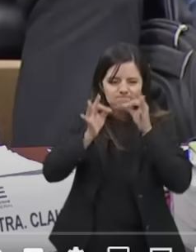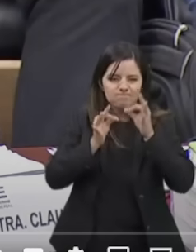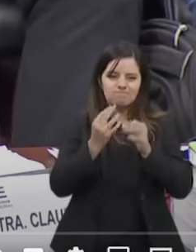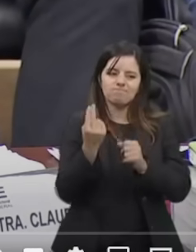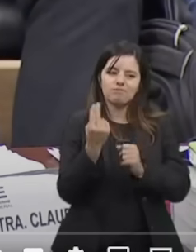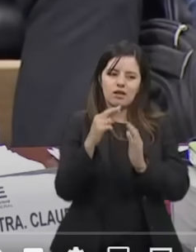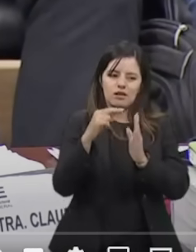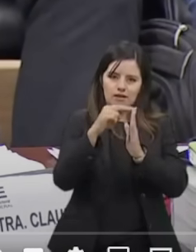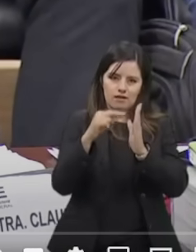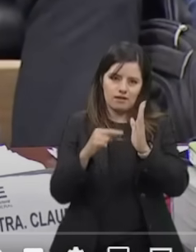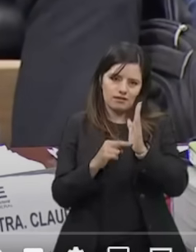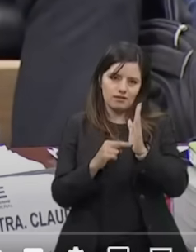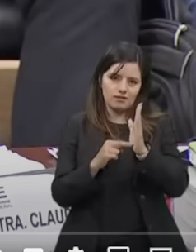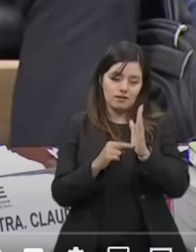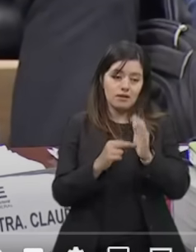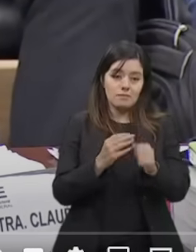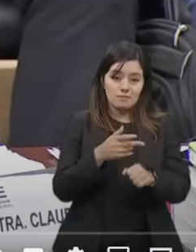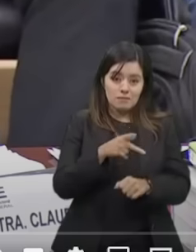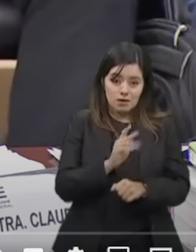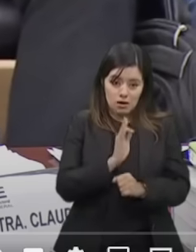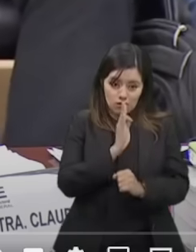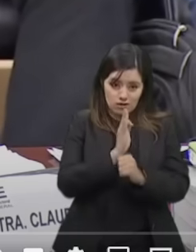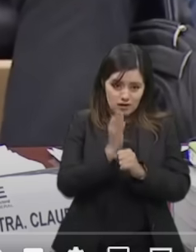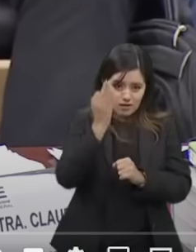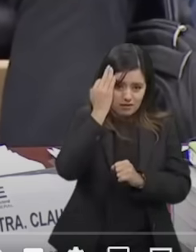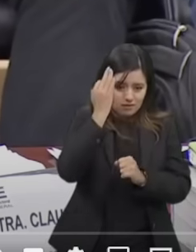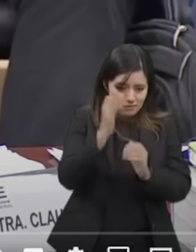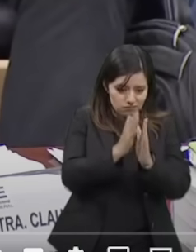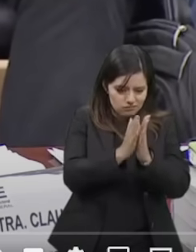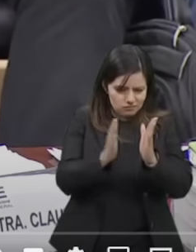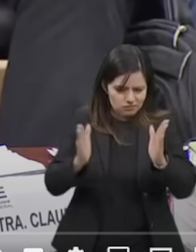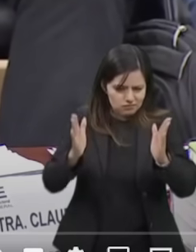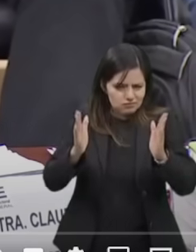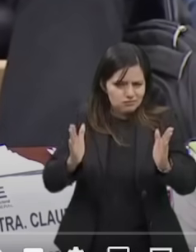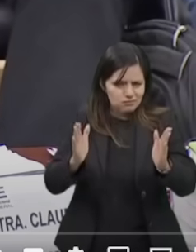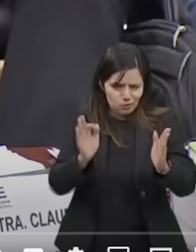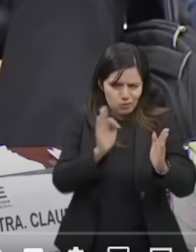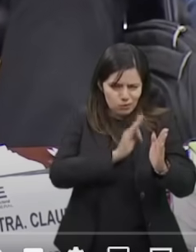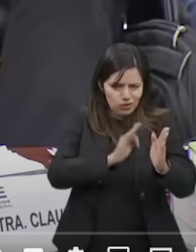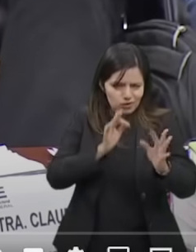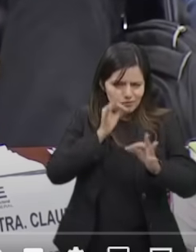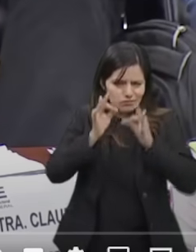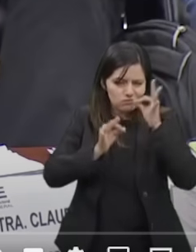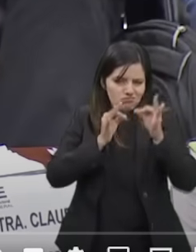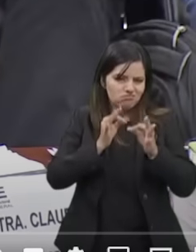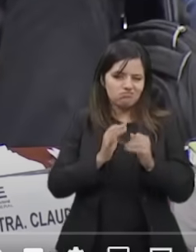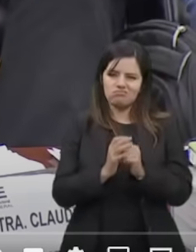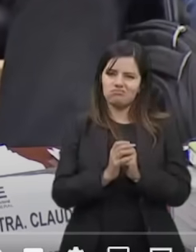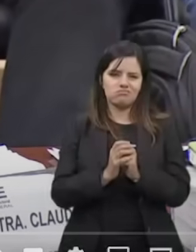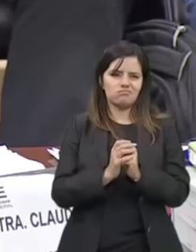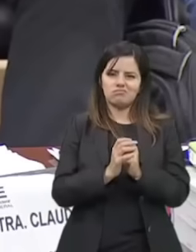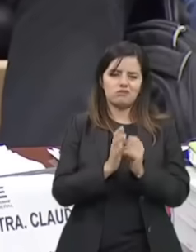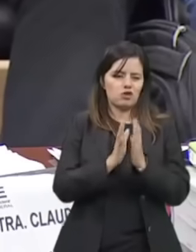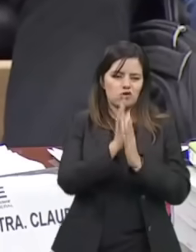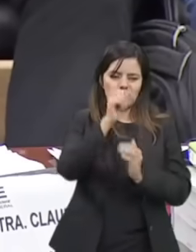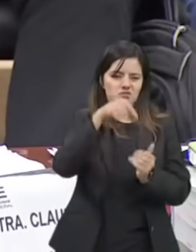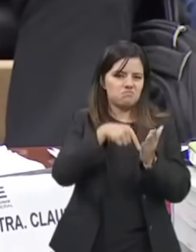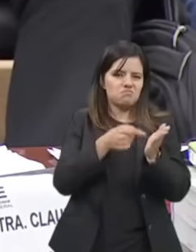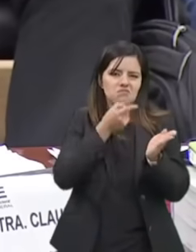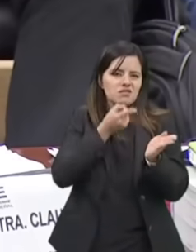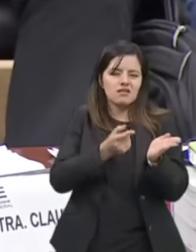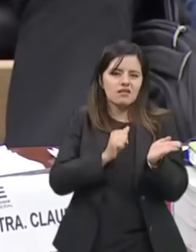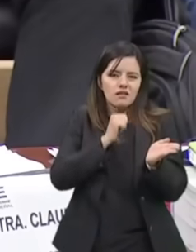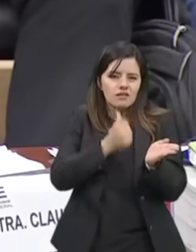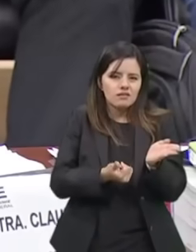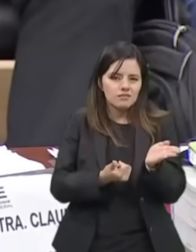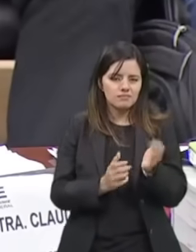y sencillamente no está contemplado ni en la Constitución ni en la ley electoral. Bueno, ahí